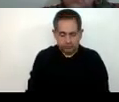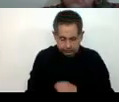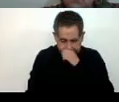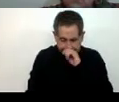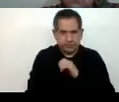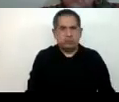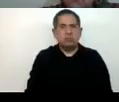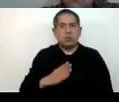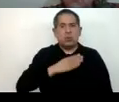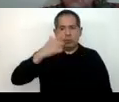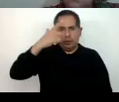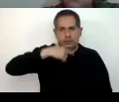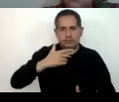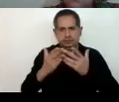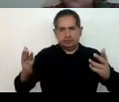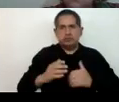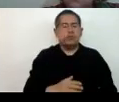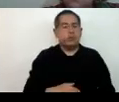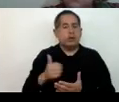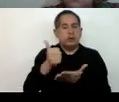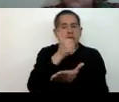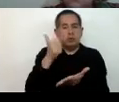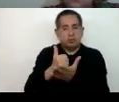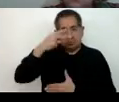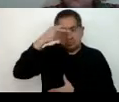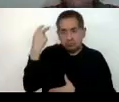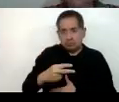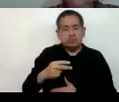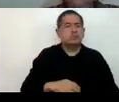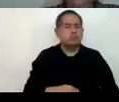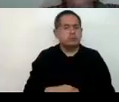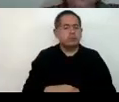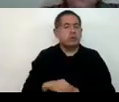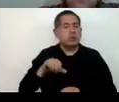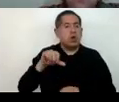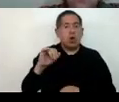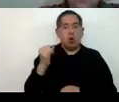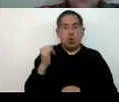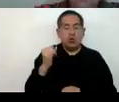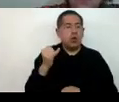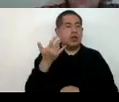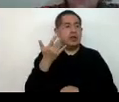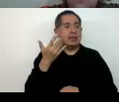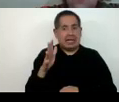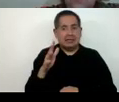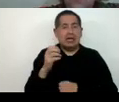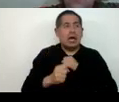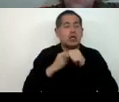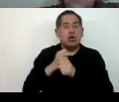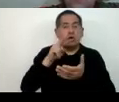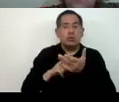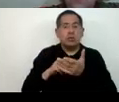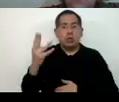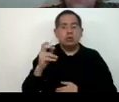Buenas noches. En la Ciudad de México, a los 10 días del mes de junio del año 2004, el